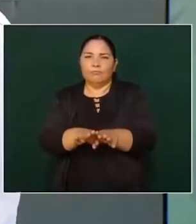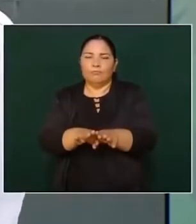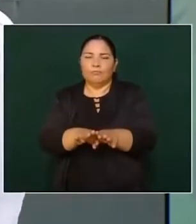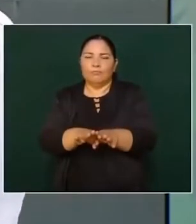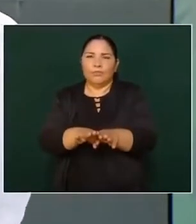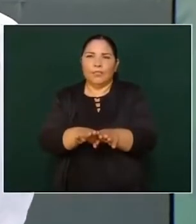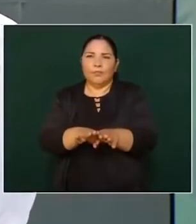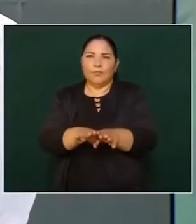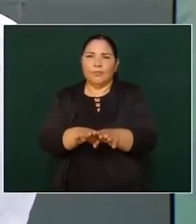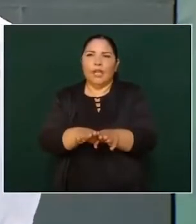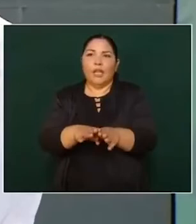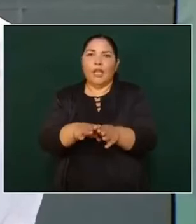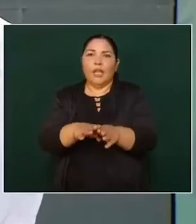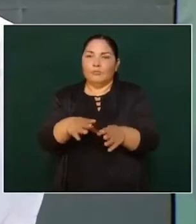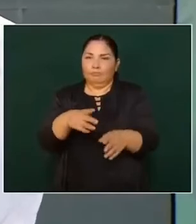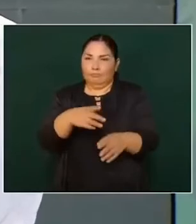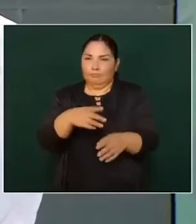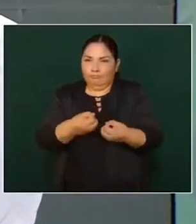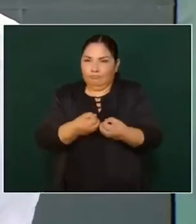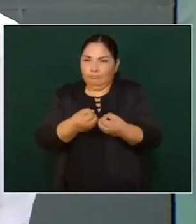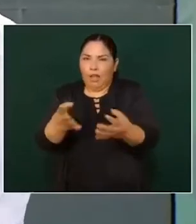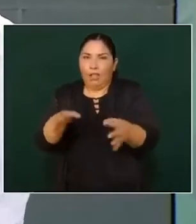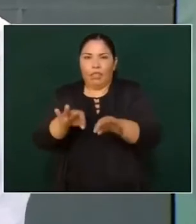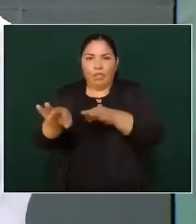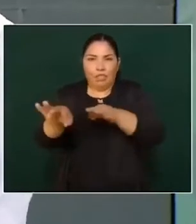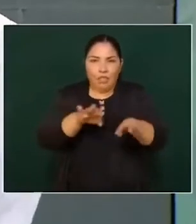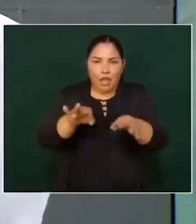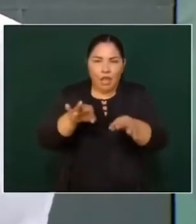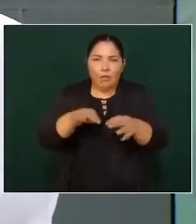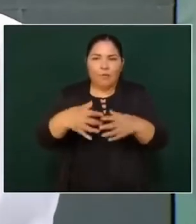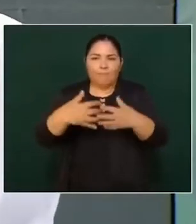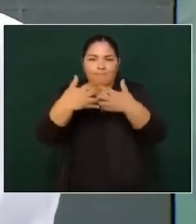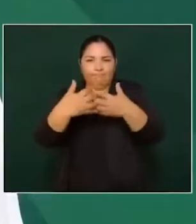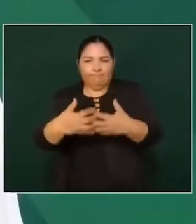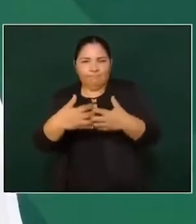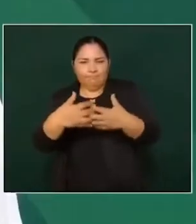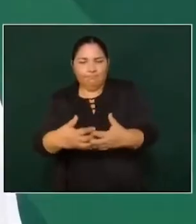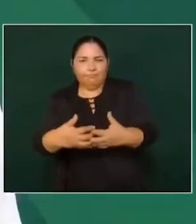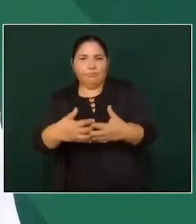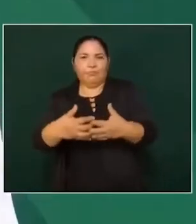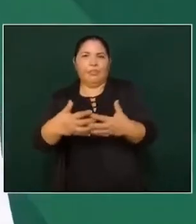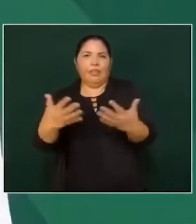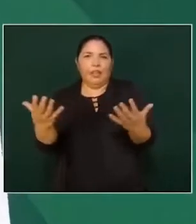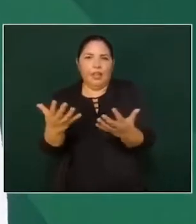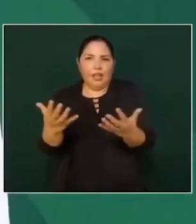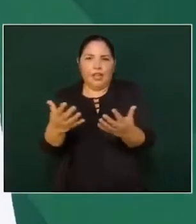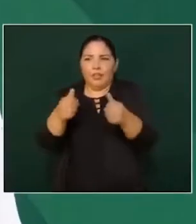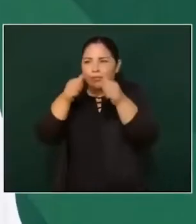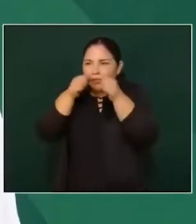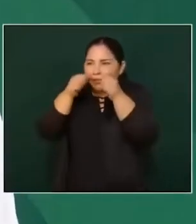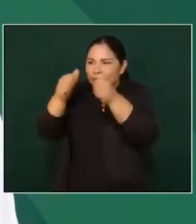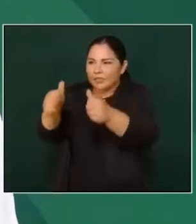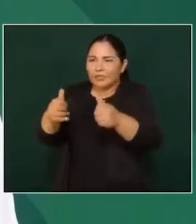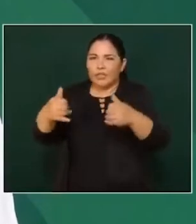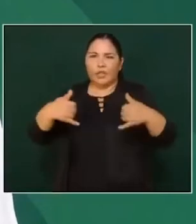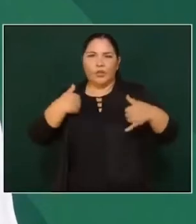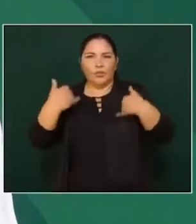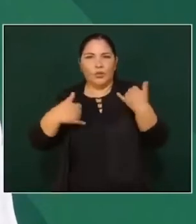que haya trabajo, que haya producción, que se atienda a los jóvenes,